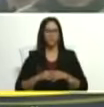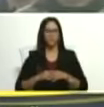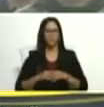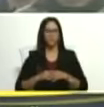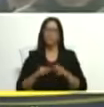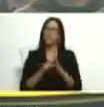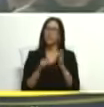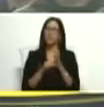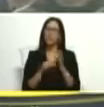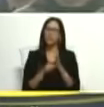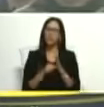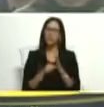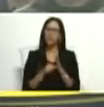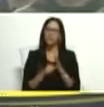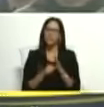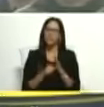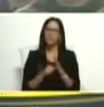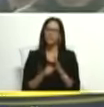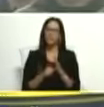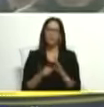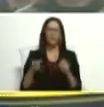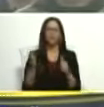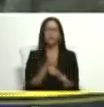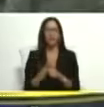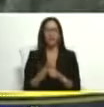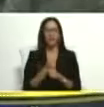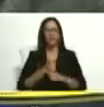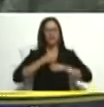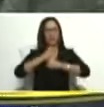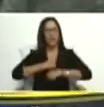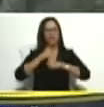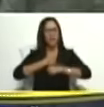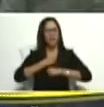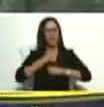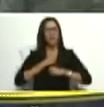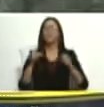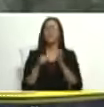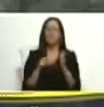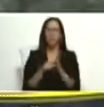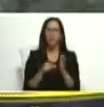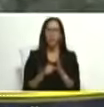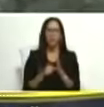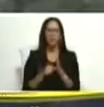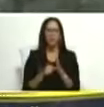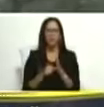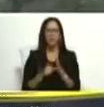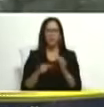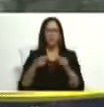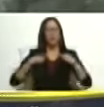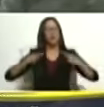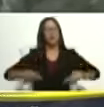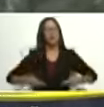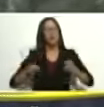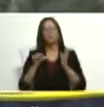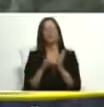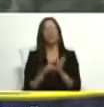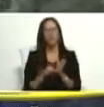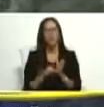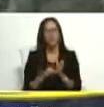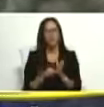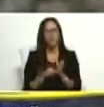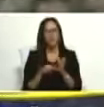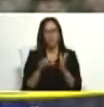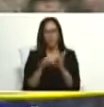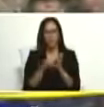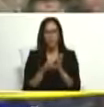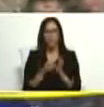¿De dónde sacaban los caballos, las mulas? ¿De dónde sacaban la logística? ¿De dónde sacaban